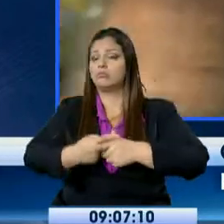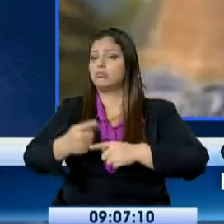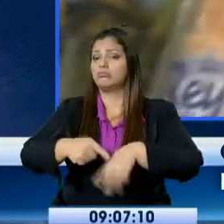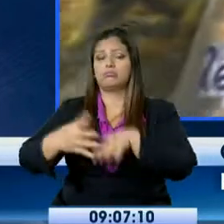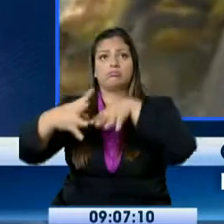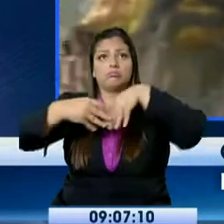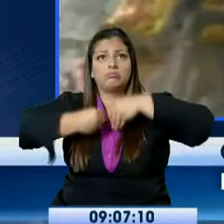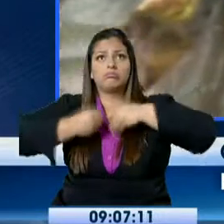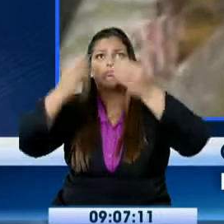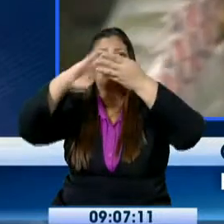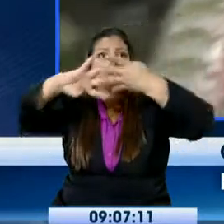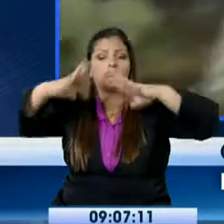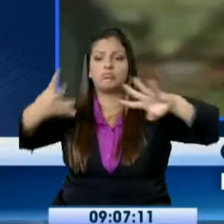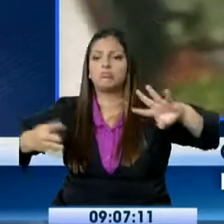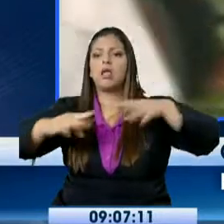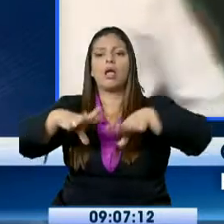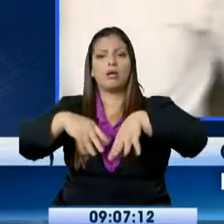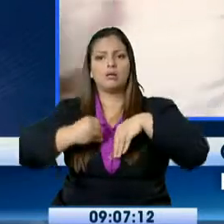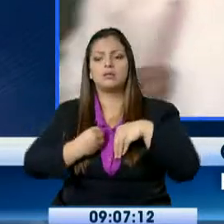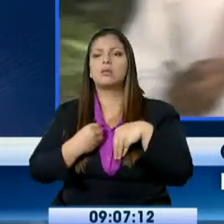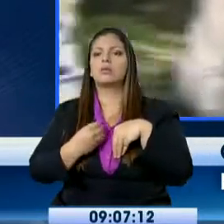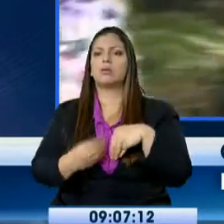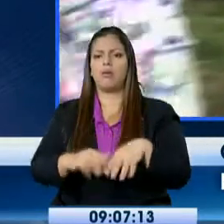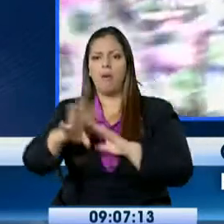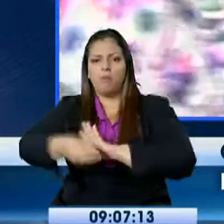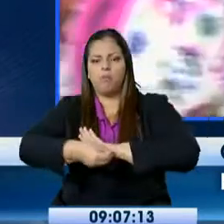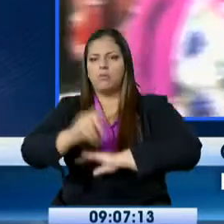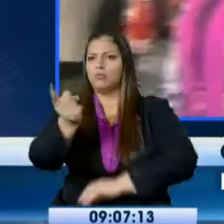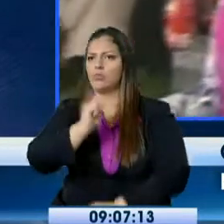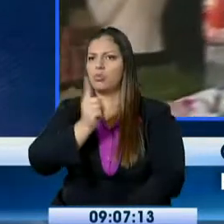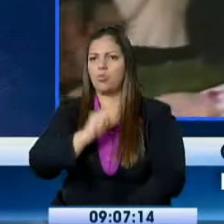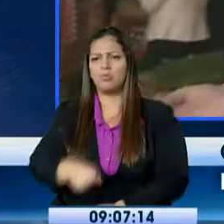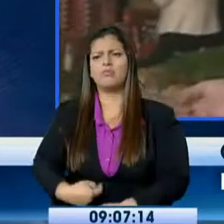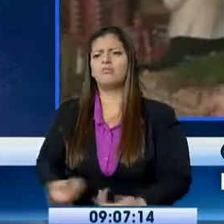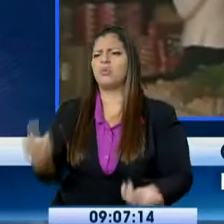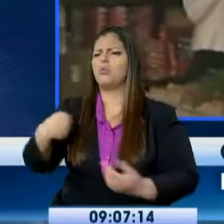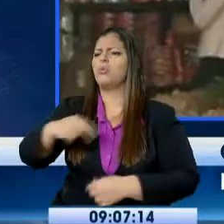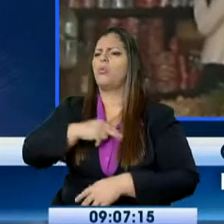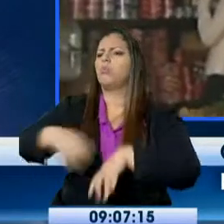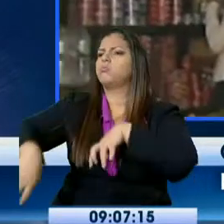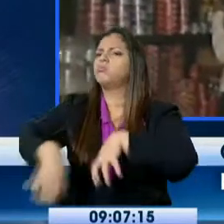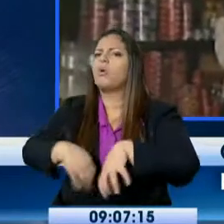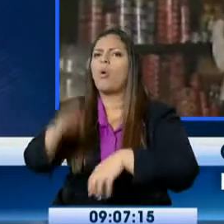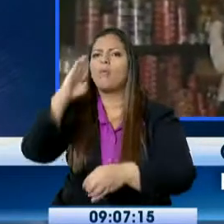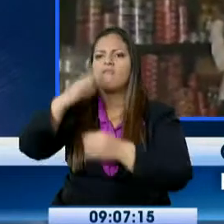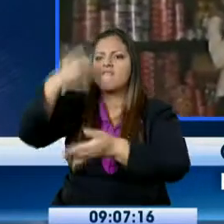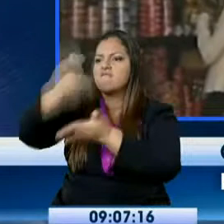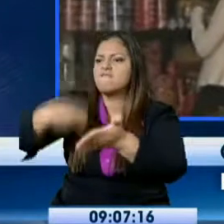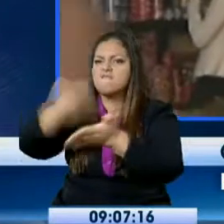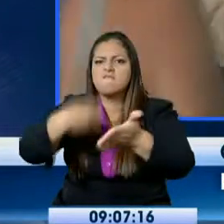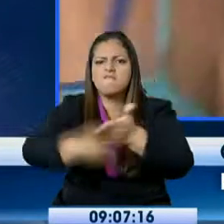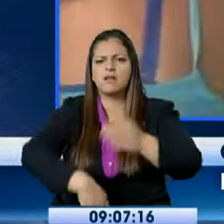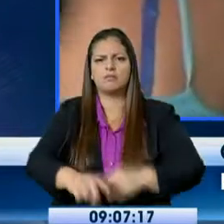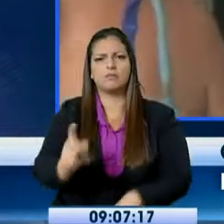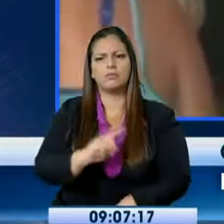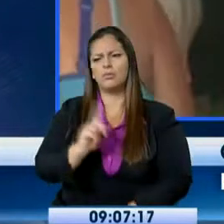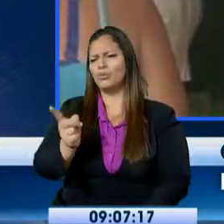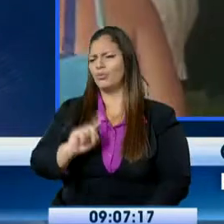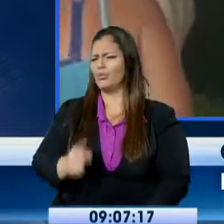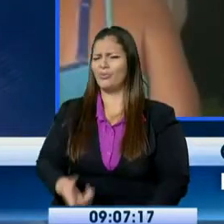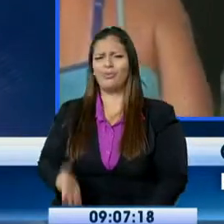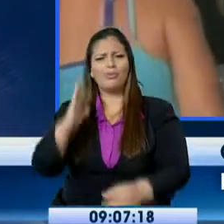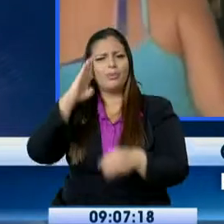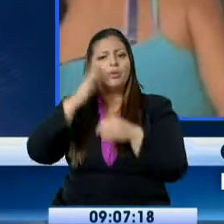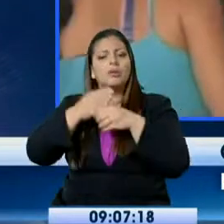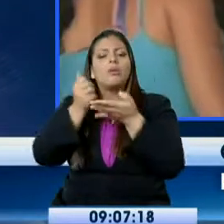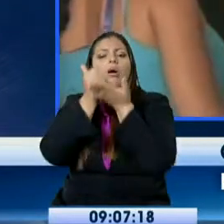esto nuestra labor no es enteramente sancionadora nuestra labor es procurar el orden público y prevenir